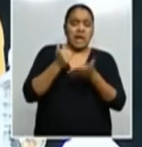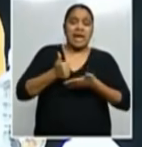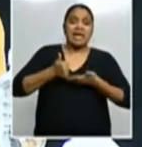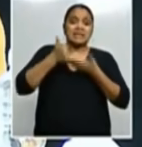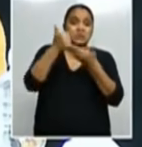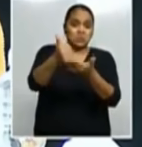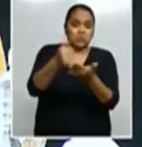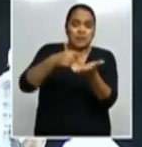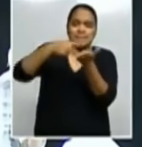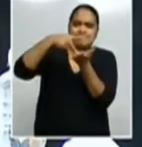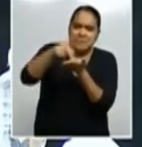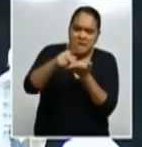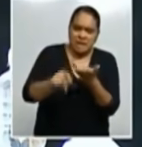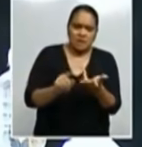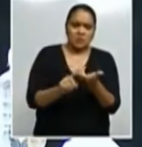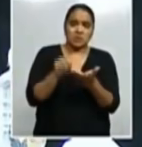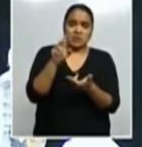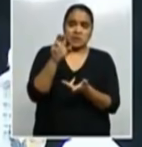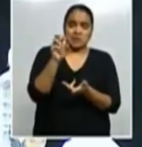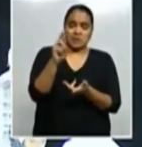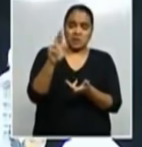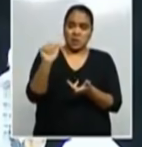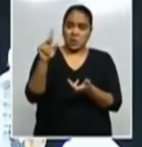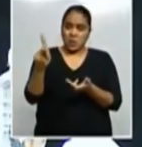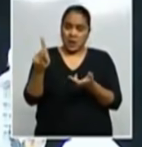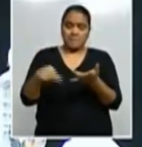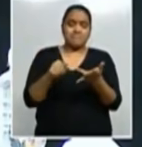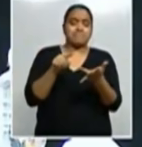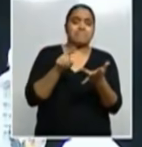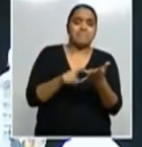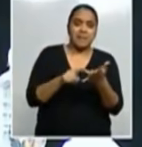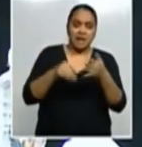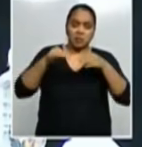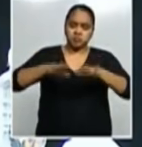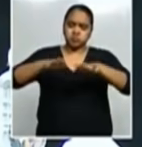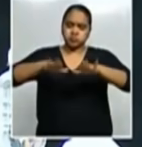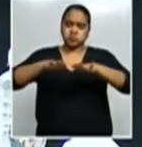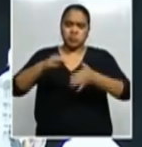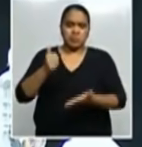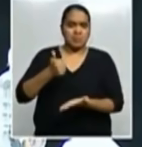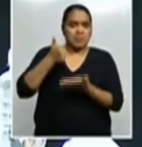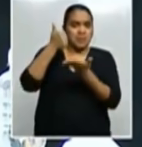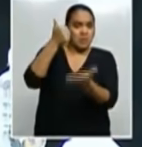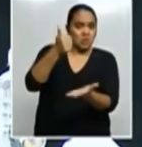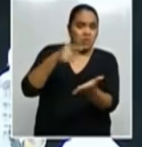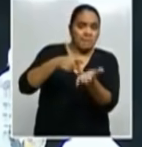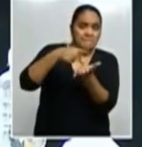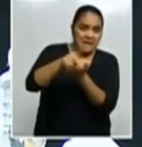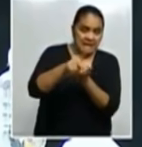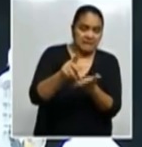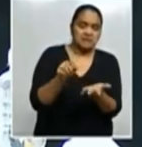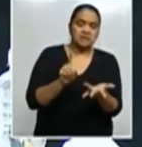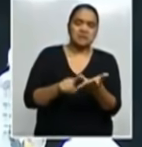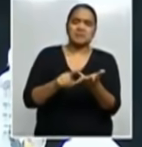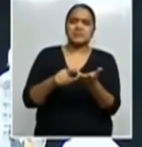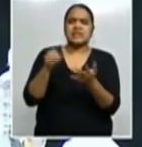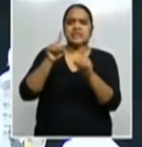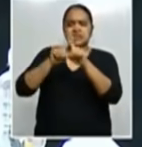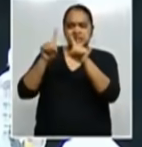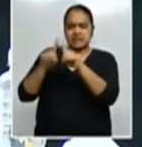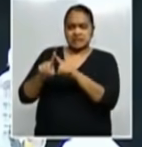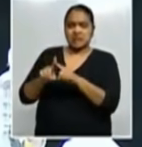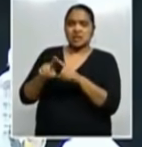ministra Guzmán mencionara, también ya se están utilizando. Es una medida muy bien focalizada.